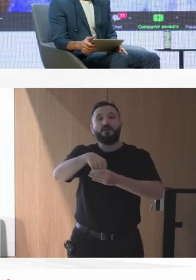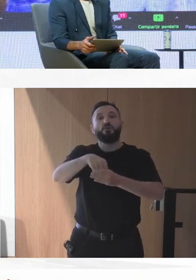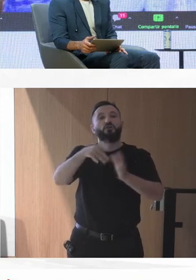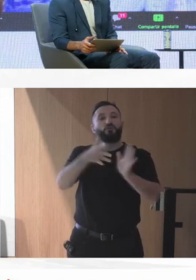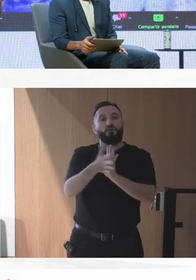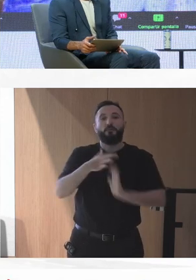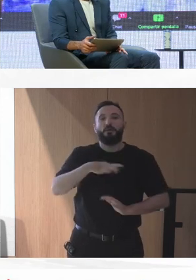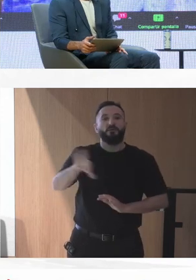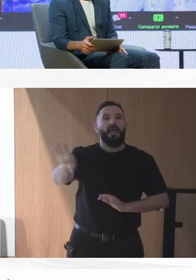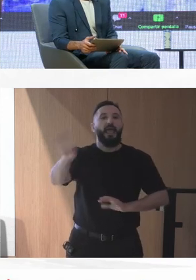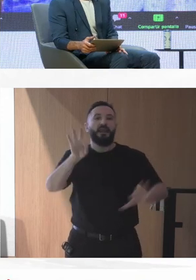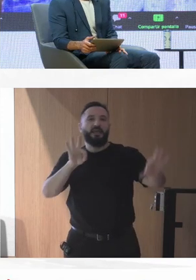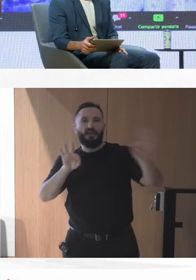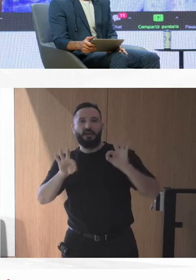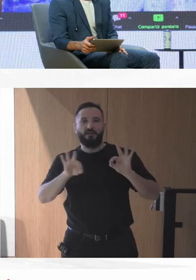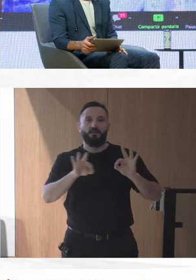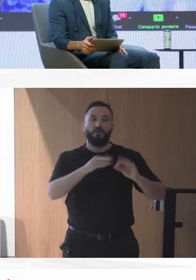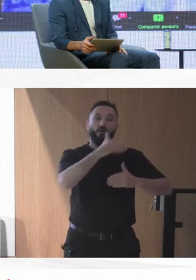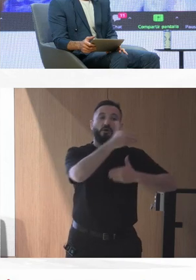un procedimiento judicial